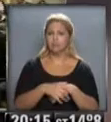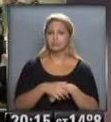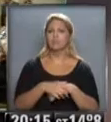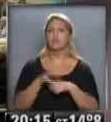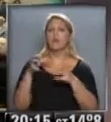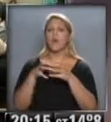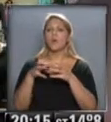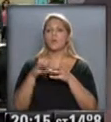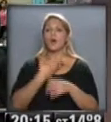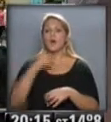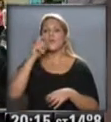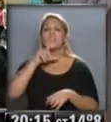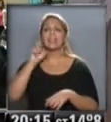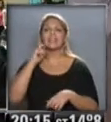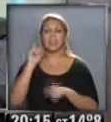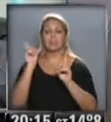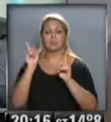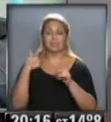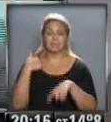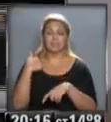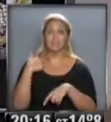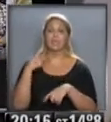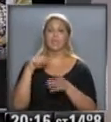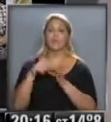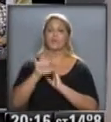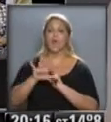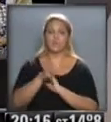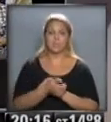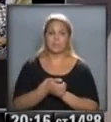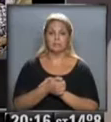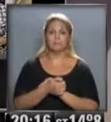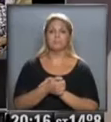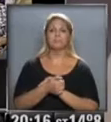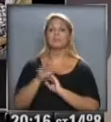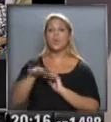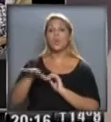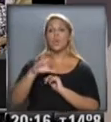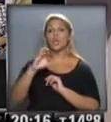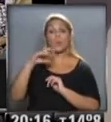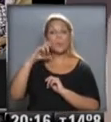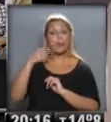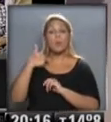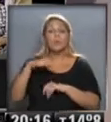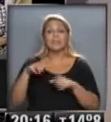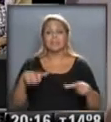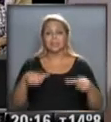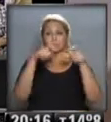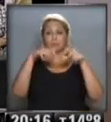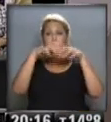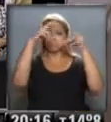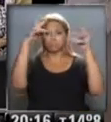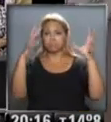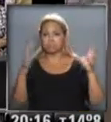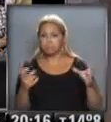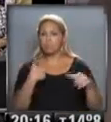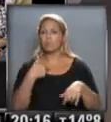por el Frente Gremial Docente Bonaerense. En Copahue hay peligro de que el volcán entre en erupción,